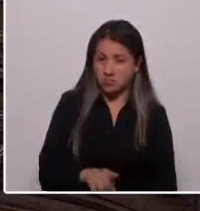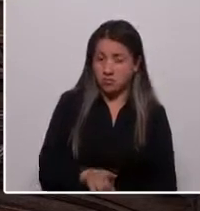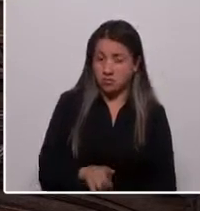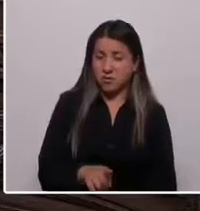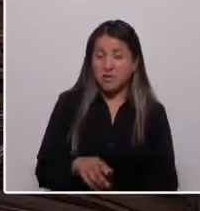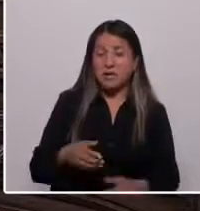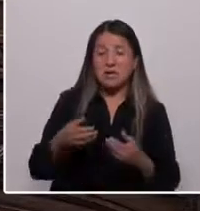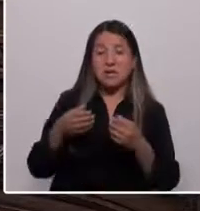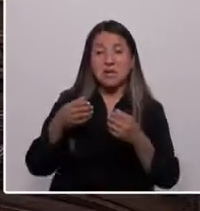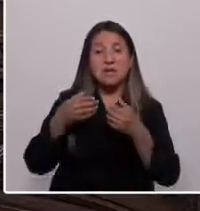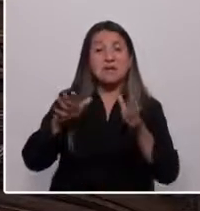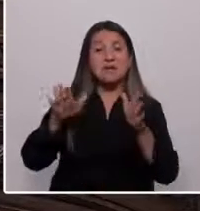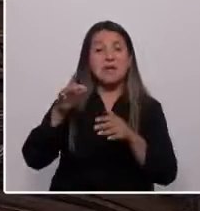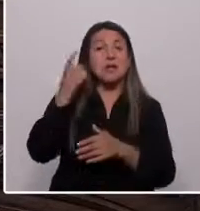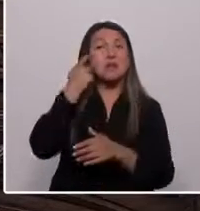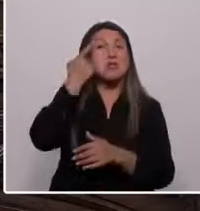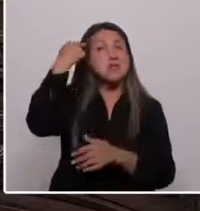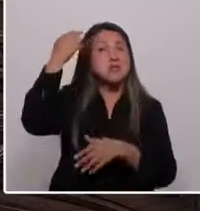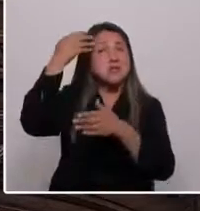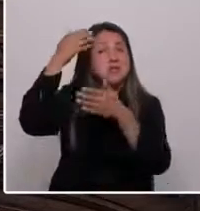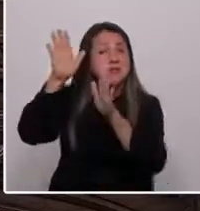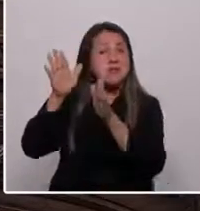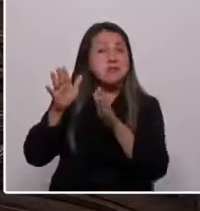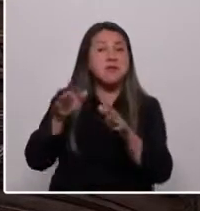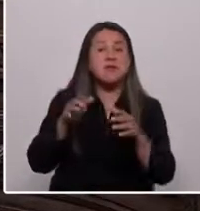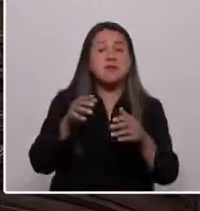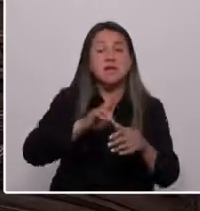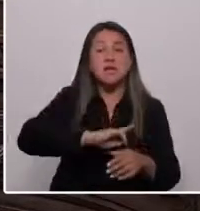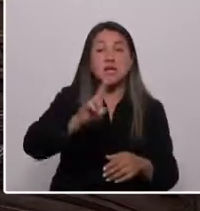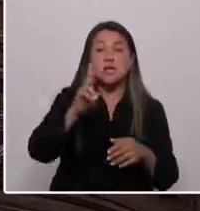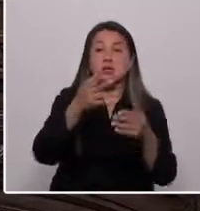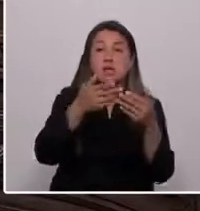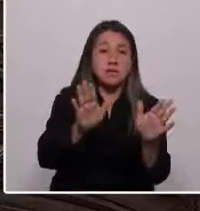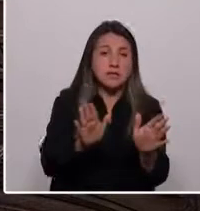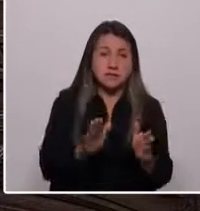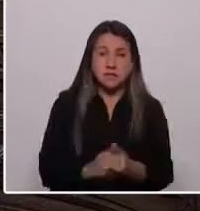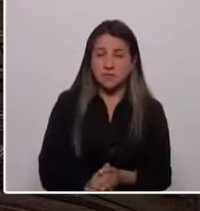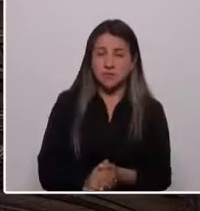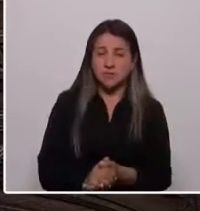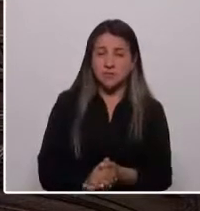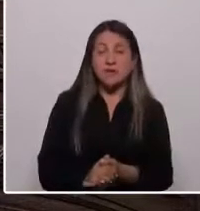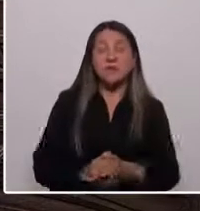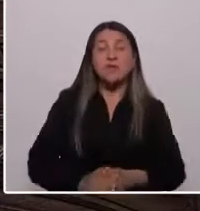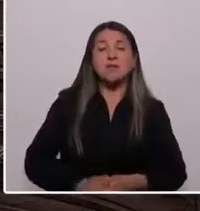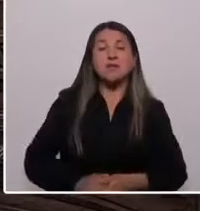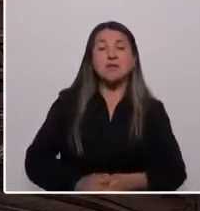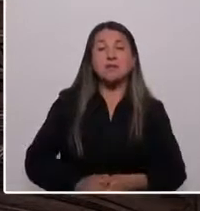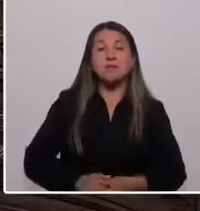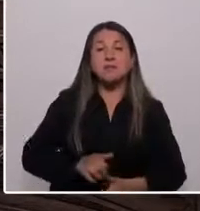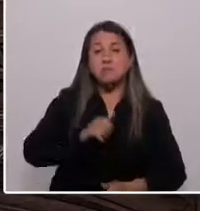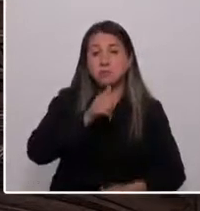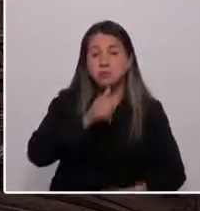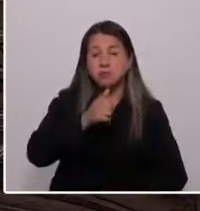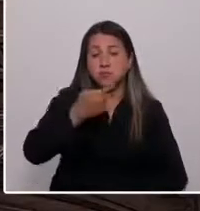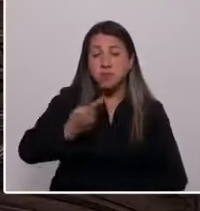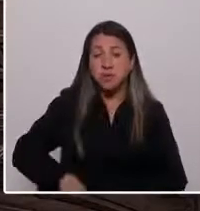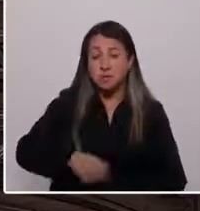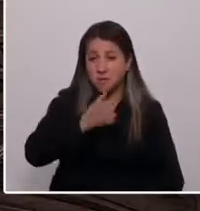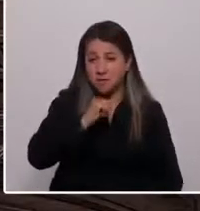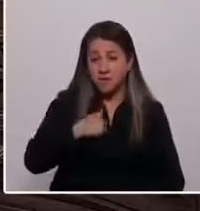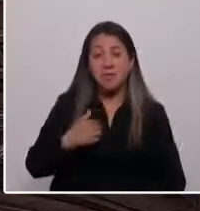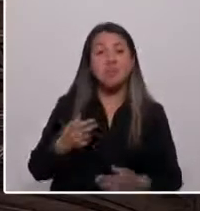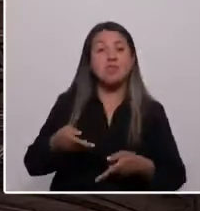conciencia libertad de religión y el derecho a la propiedad privada que representa el